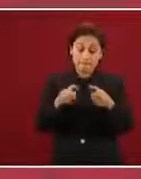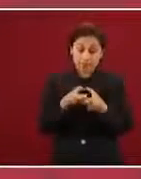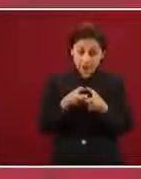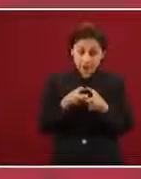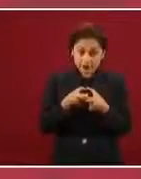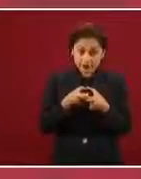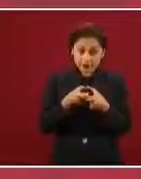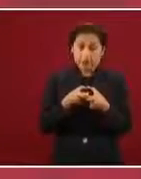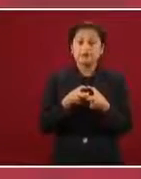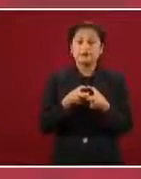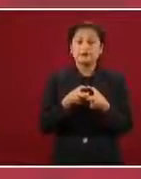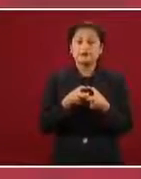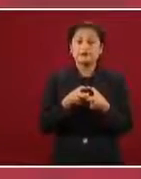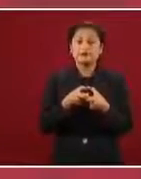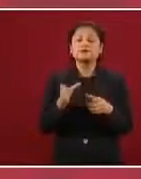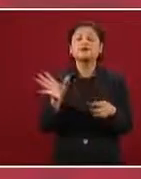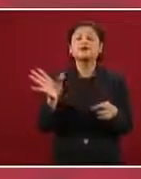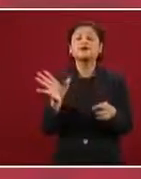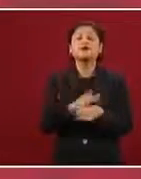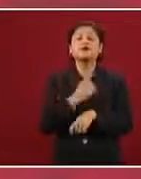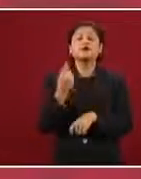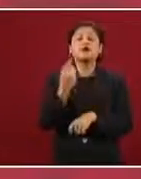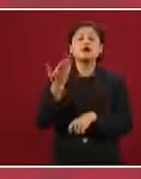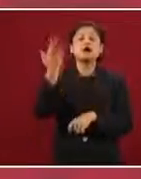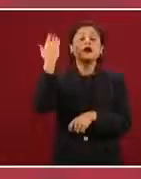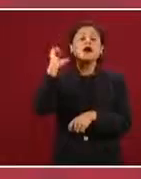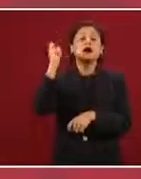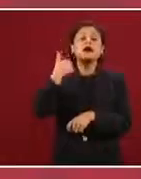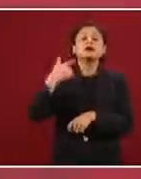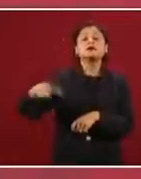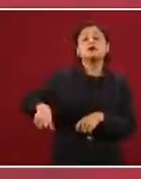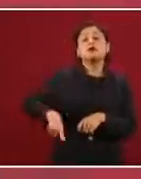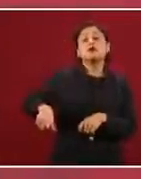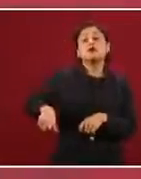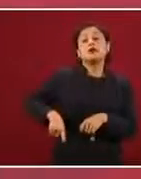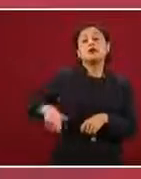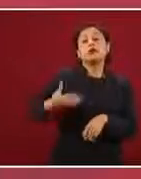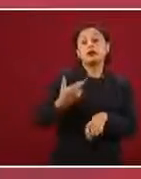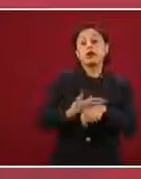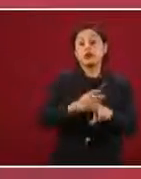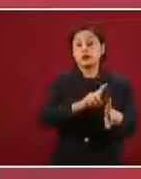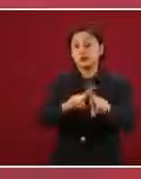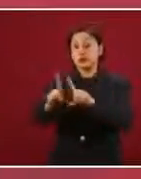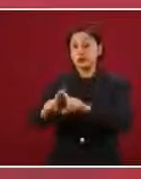los gobernantes tenían esa concepción conservadora,